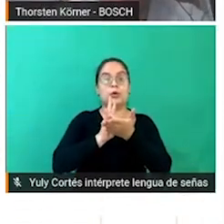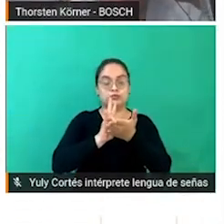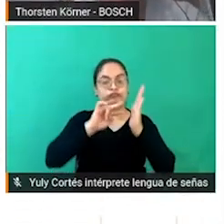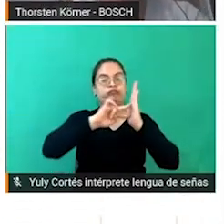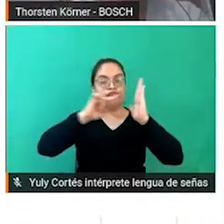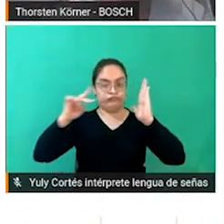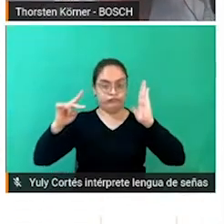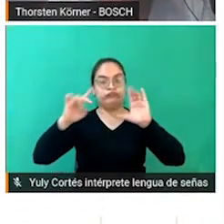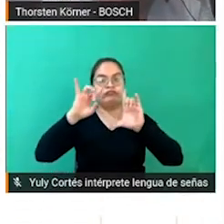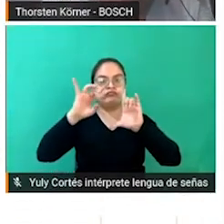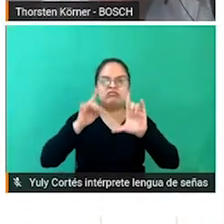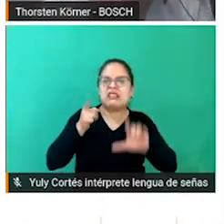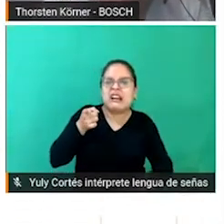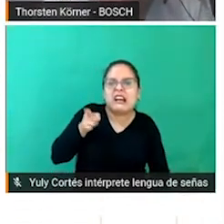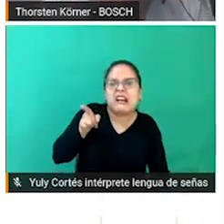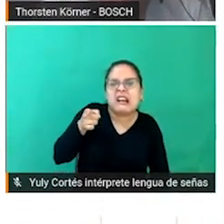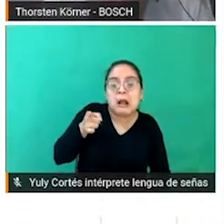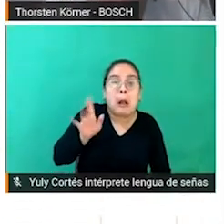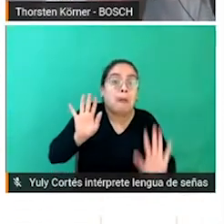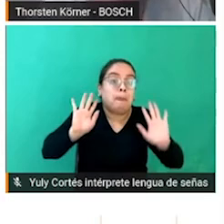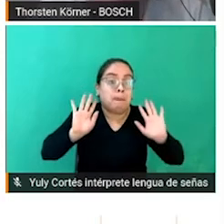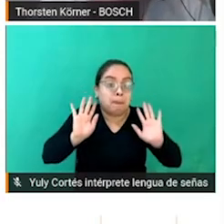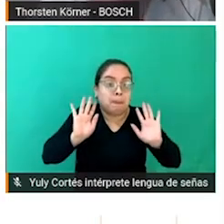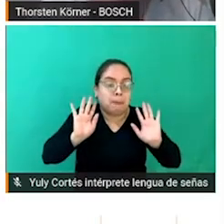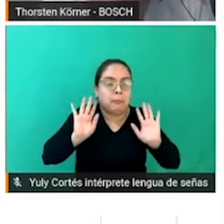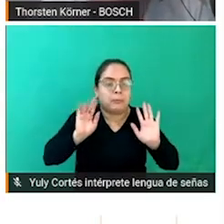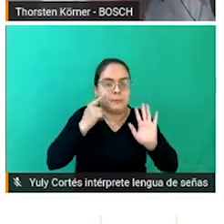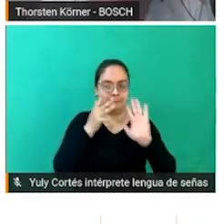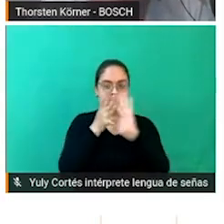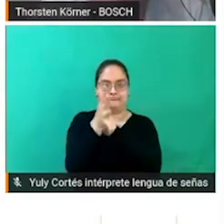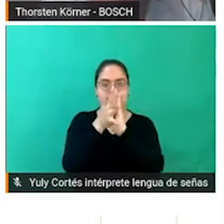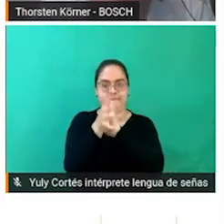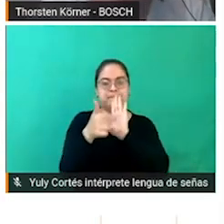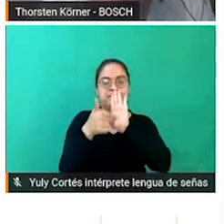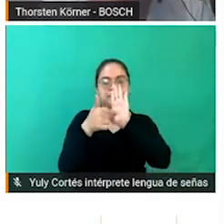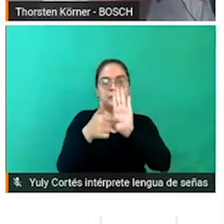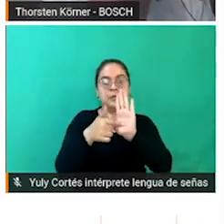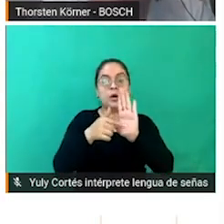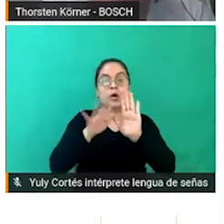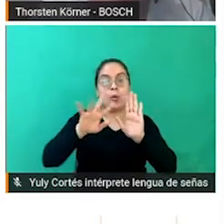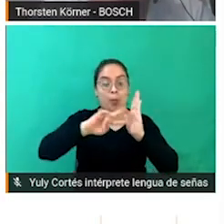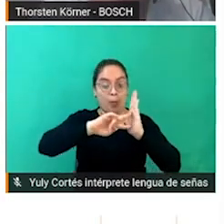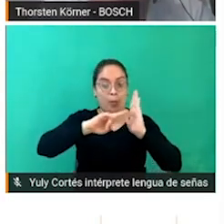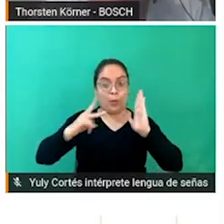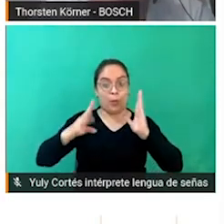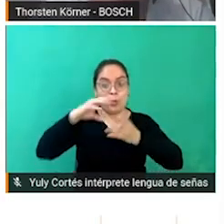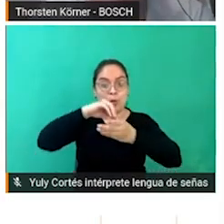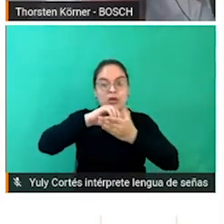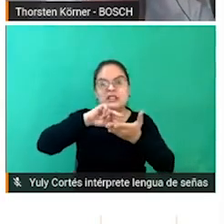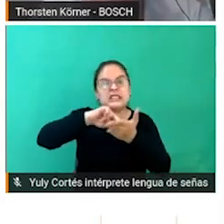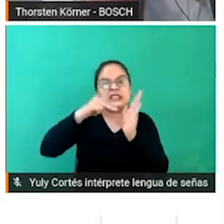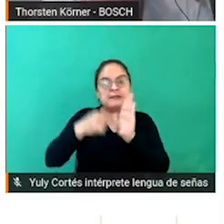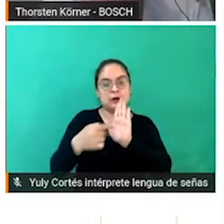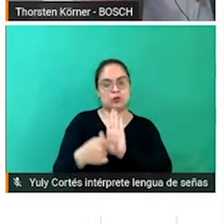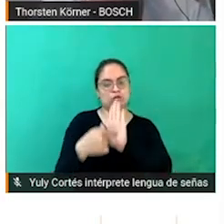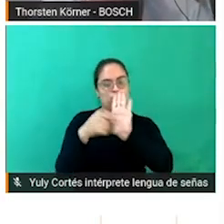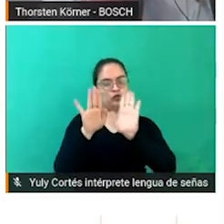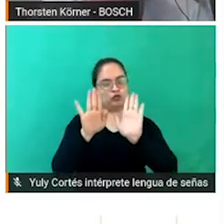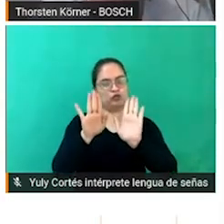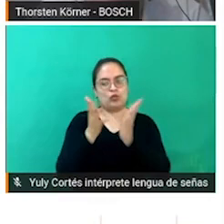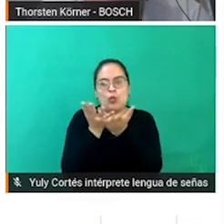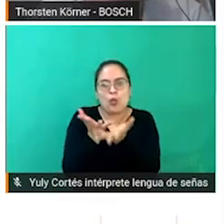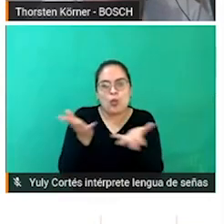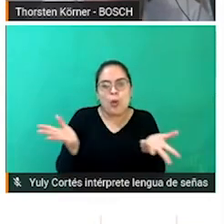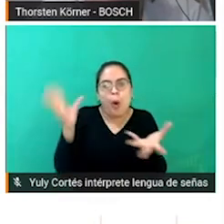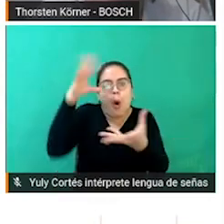gemelo digital no es otra cosa que una reproducción virtual de los objetos y de sus condiciones. O